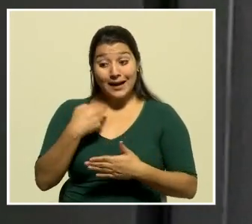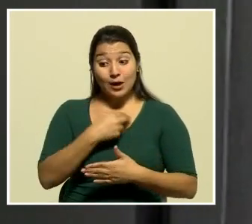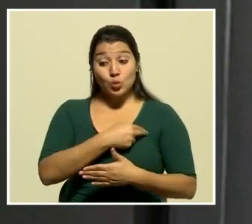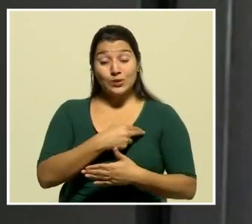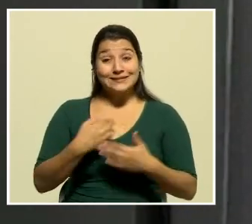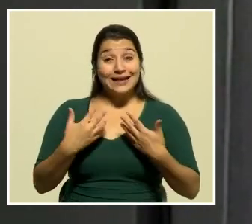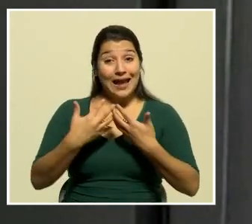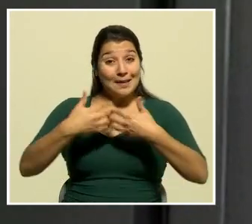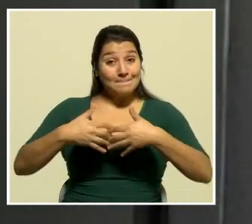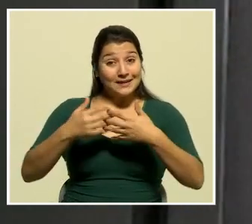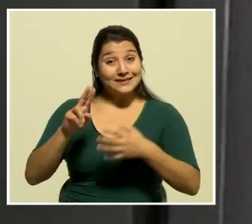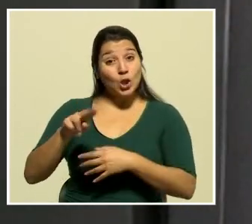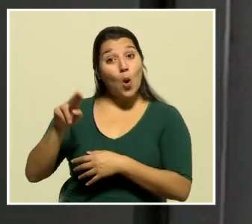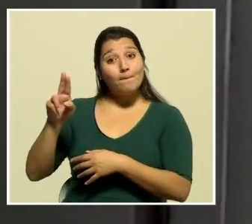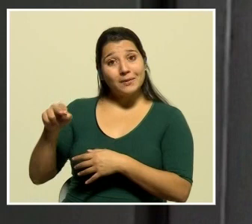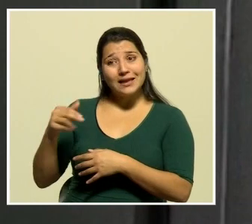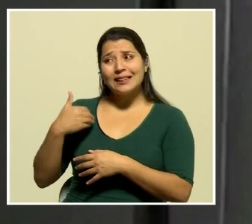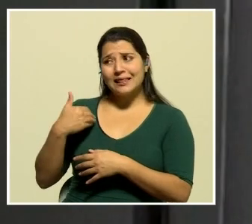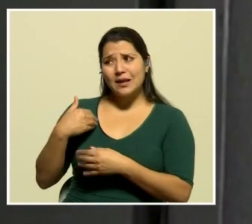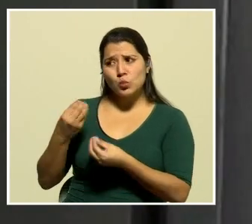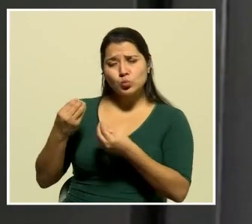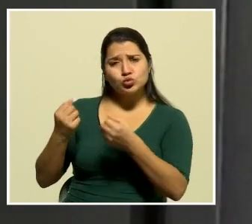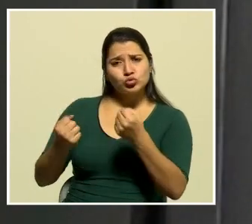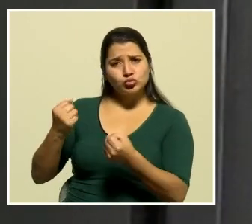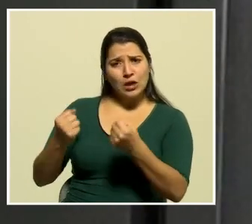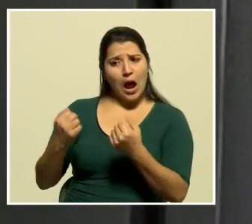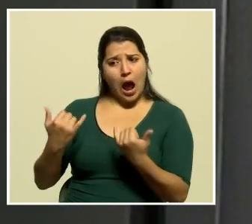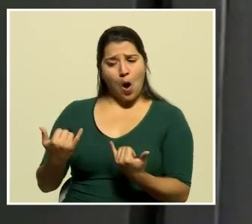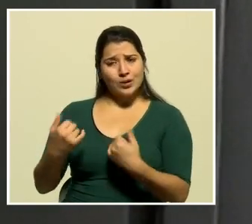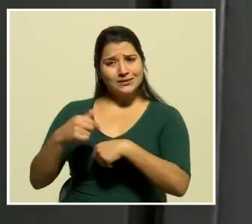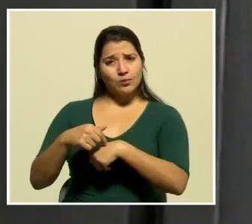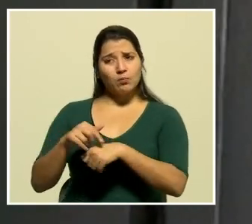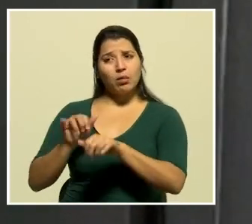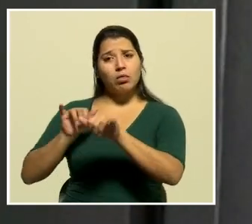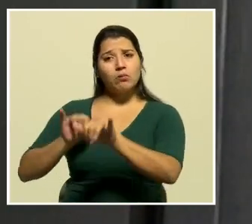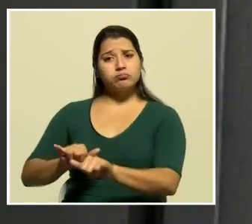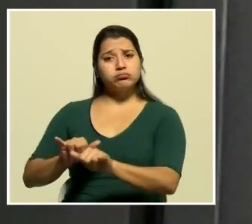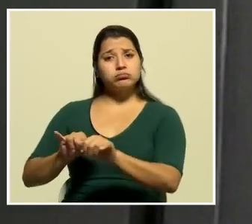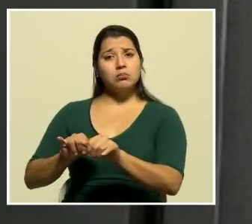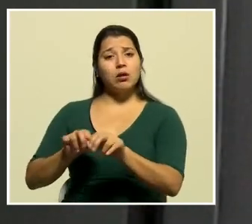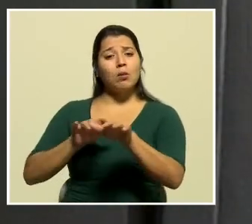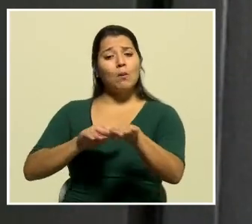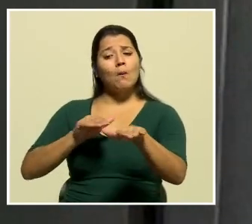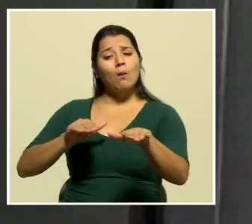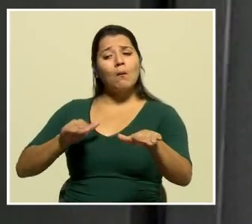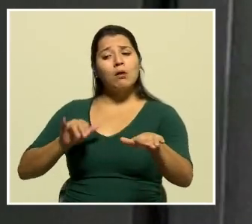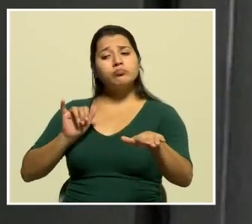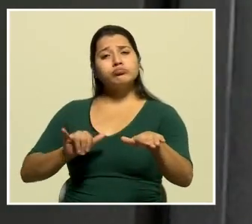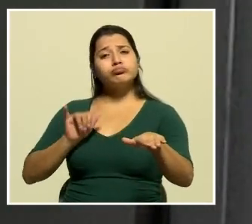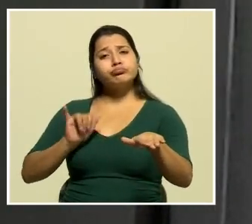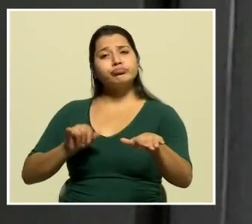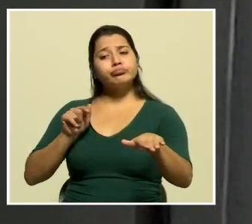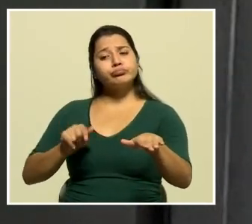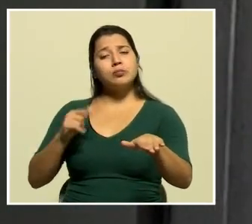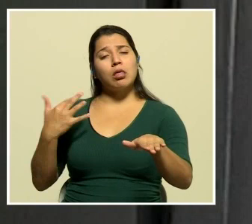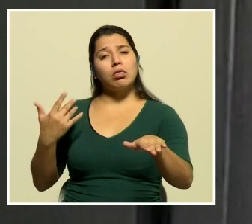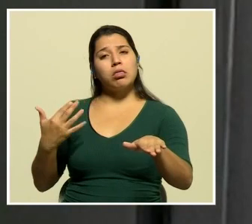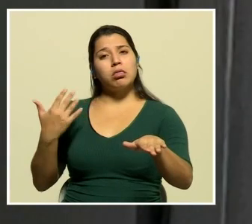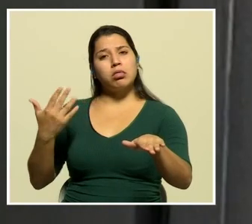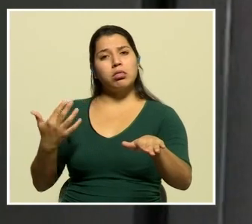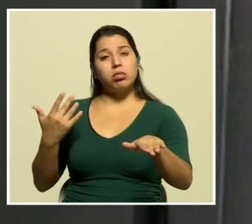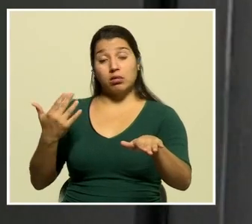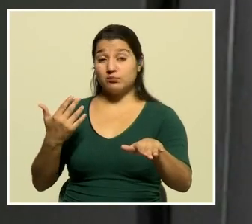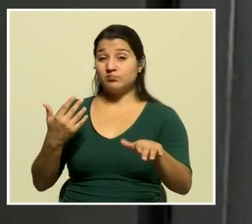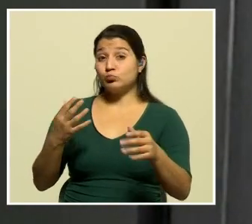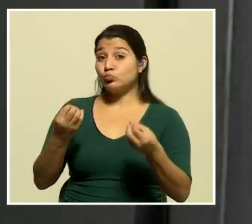varias decenas de vehículos entre fronteras en este momento, afectados por la circunstancia. El producto